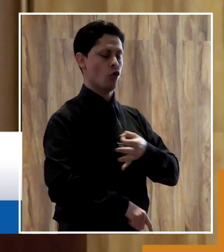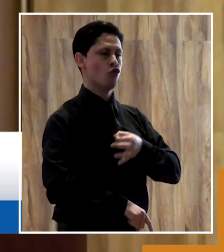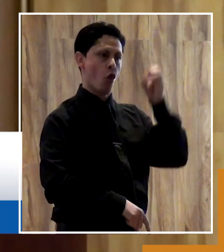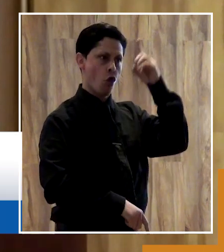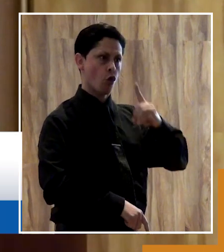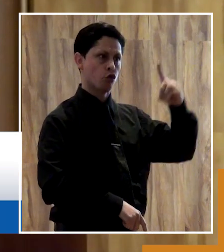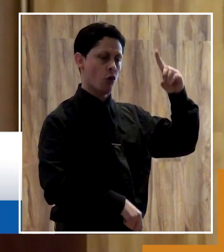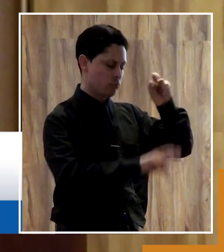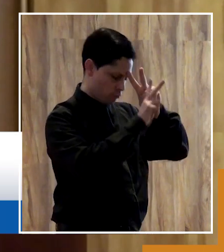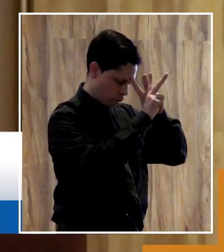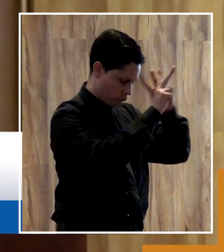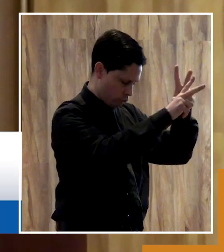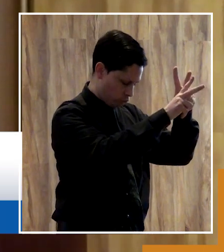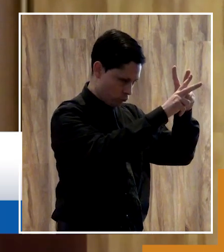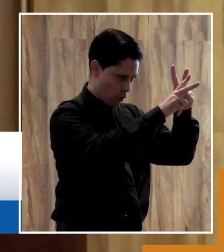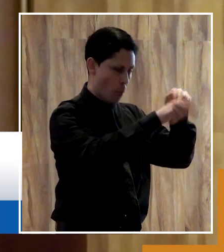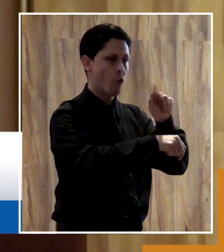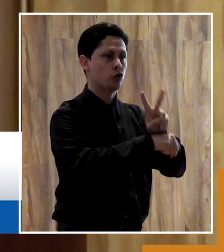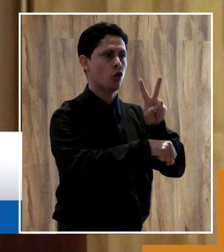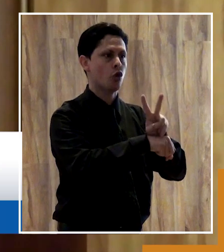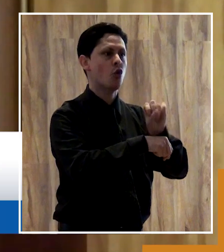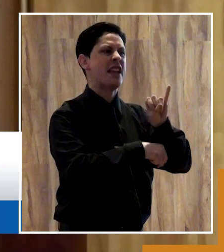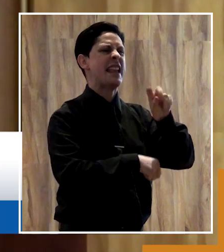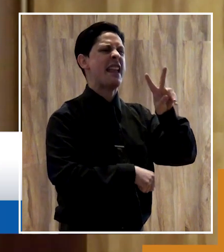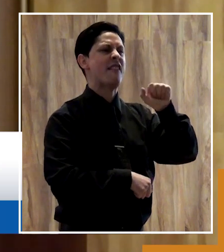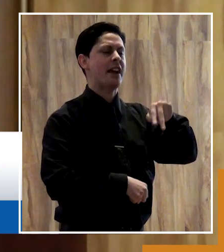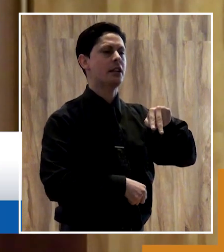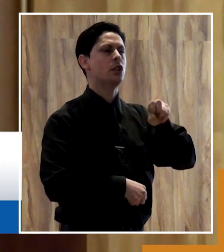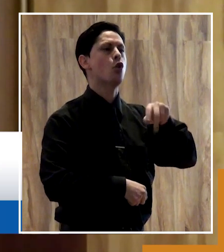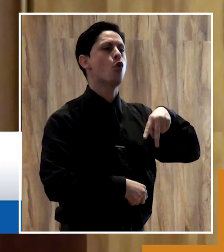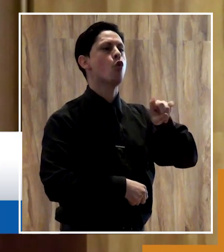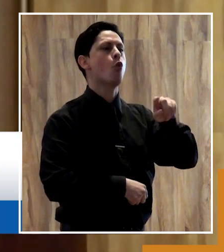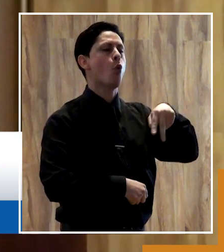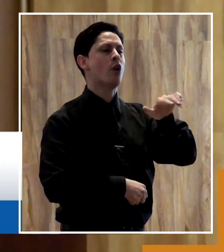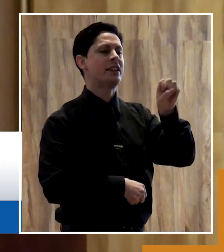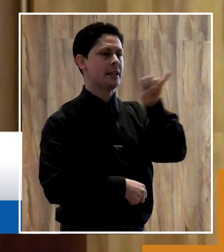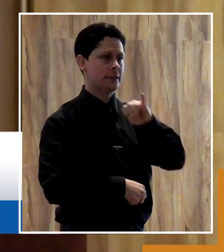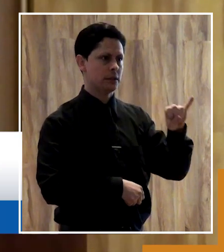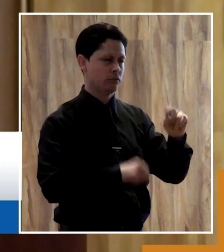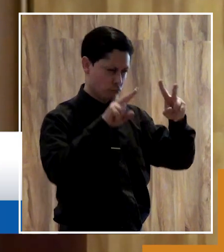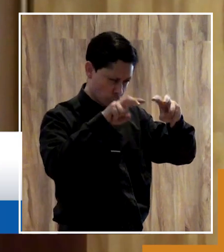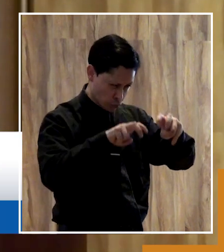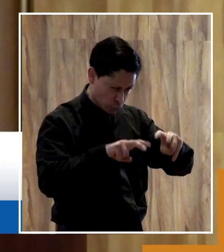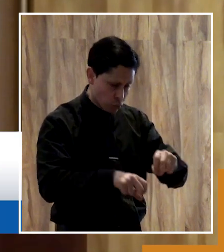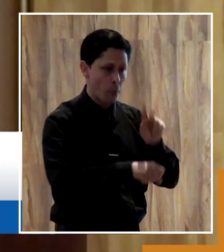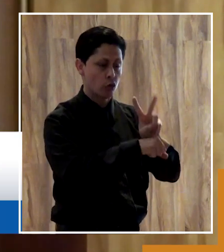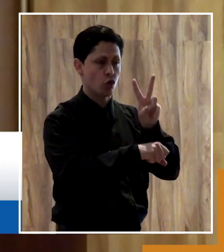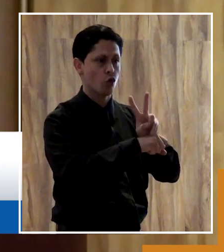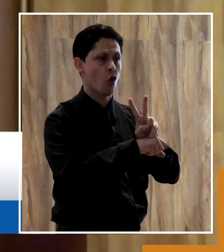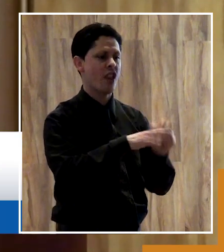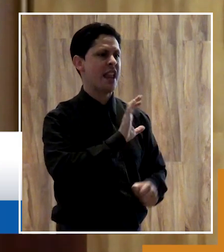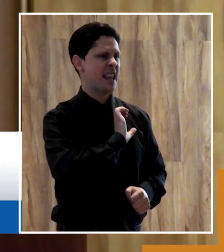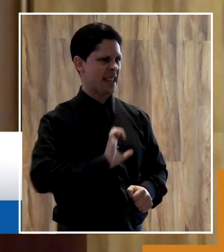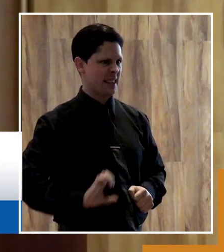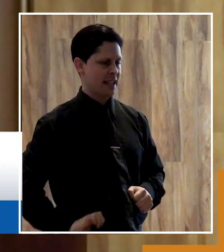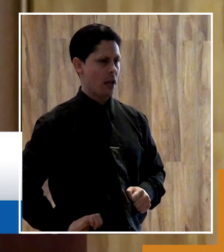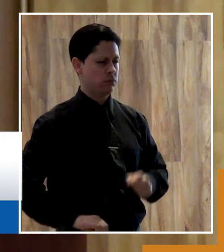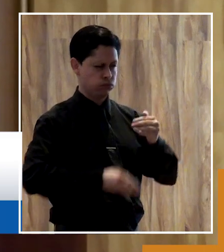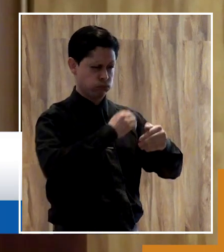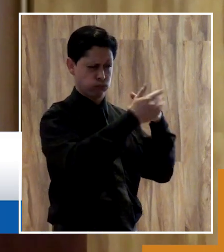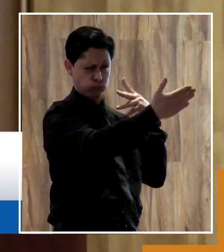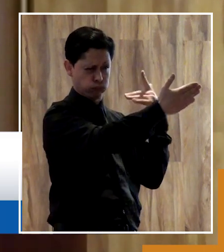grado de doctor honoris causa al destacado profesor Iván Núñez Prieto, reconocido investigador y profesor de Estado de